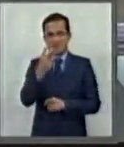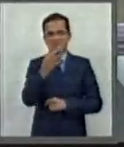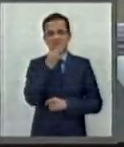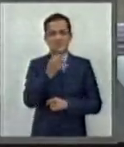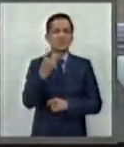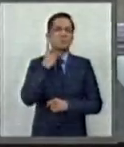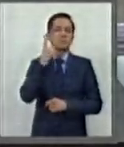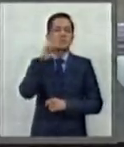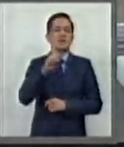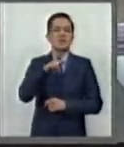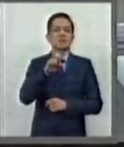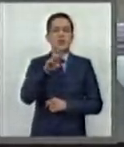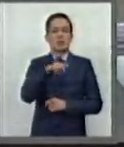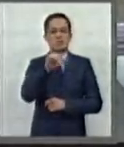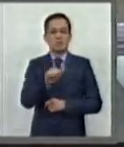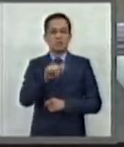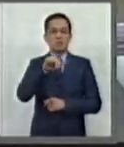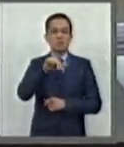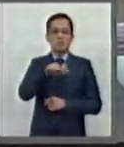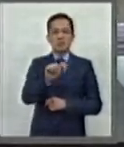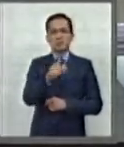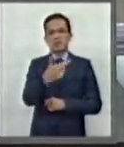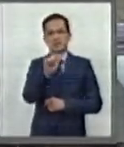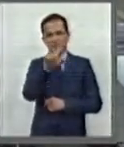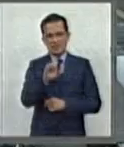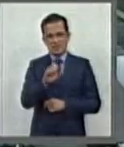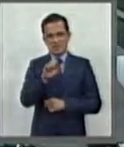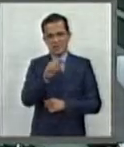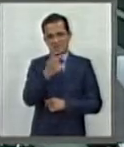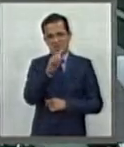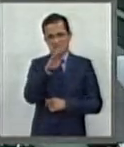diputada Norma Rocío Nale García.